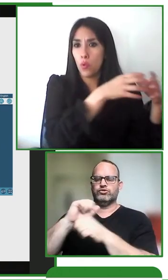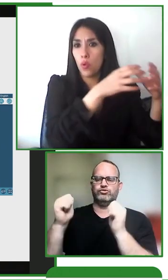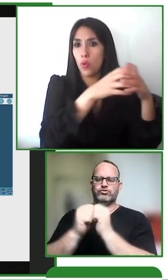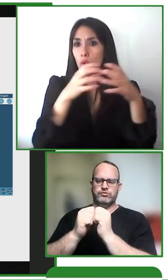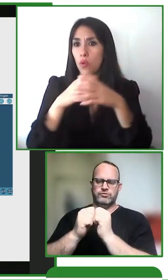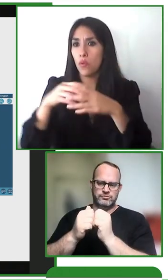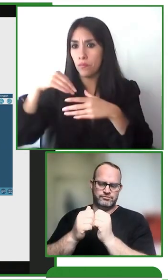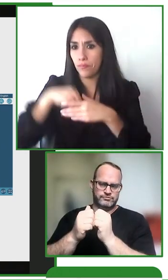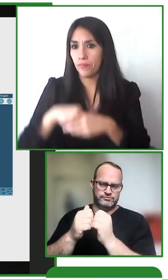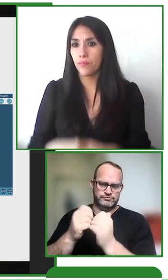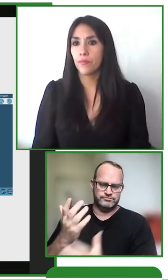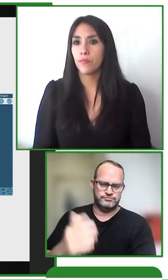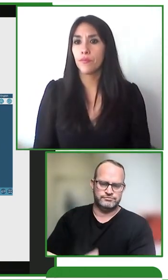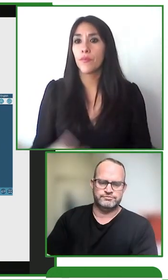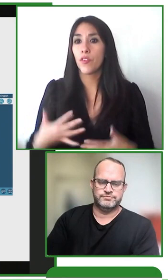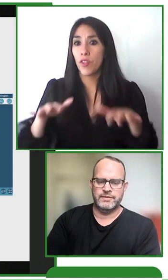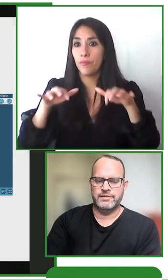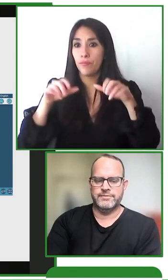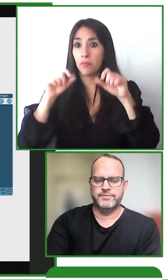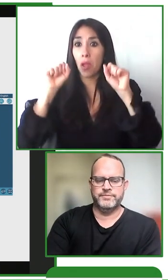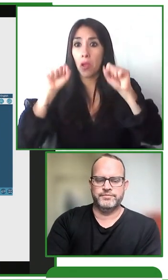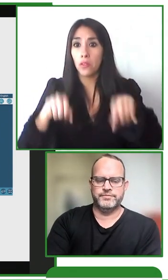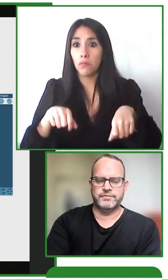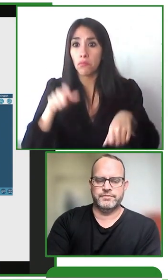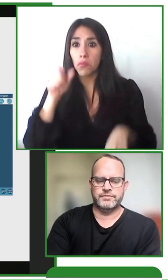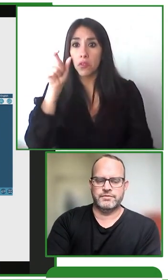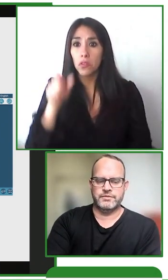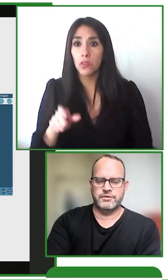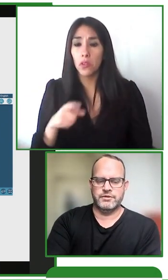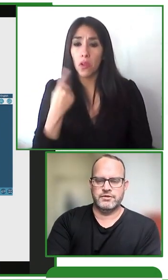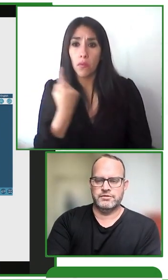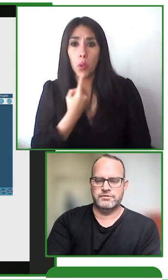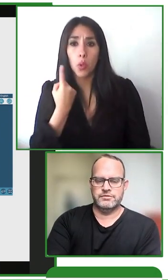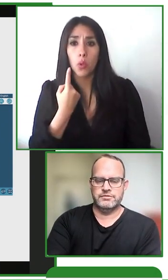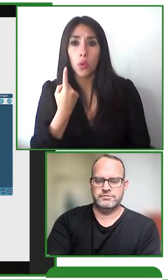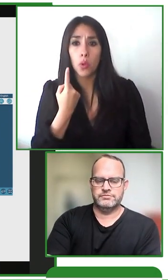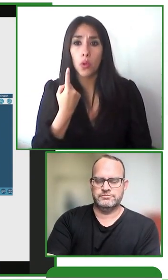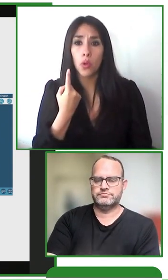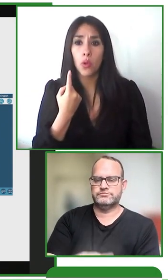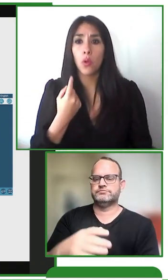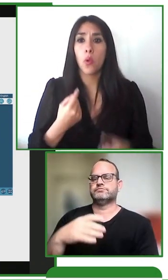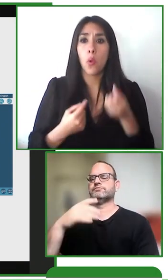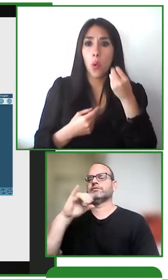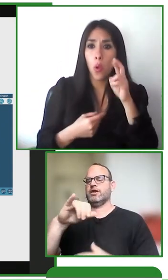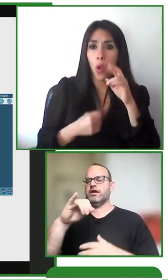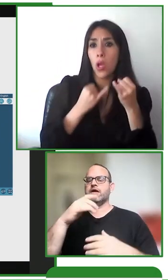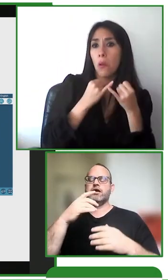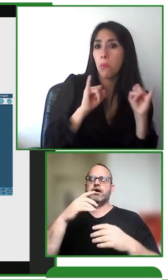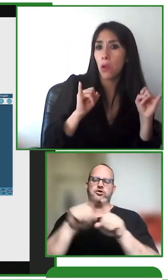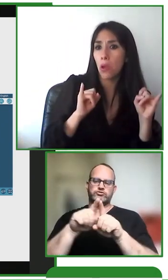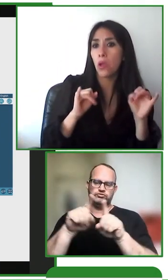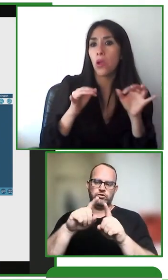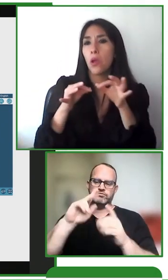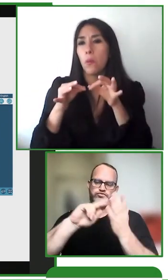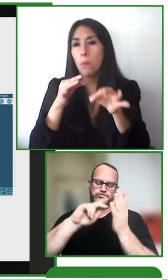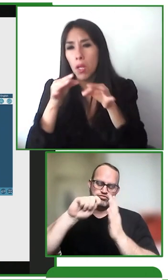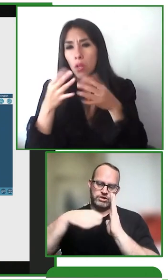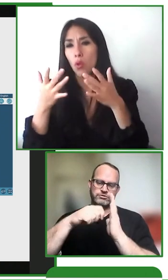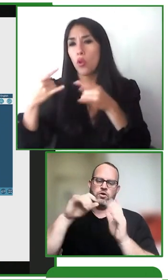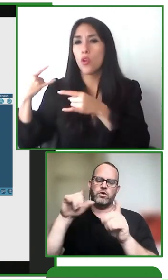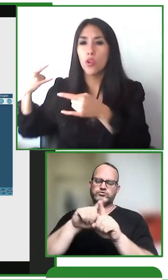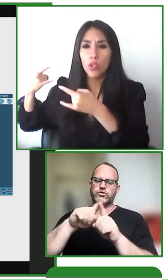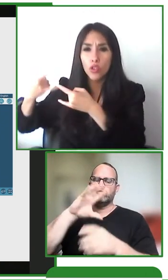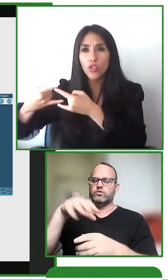pueden ser contadores de historias, pueden ser ilustradores, autores, y todas estas personas crean